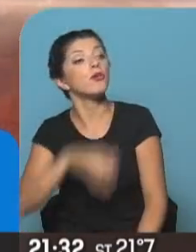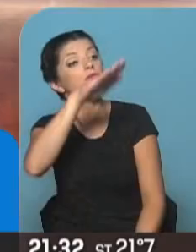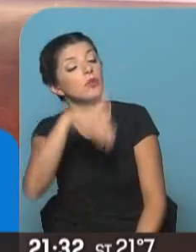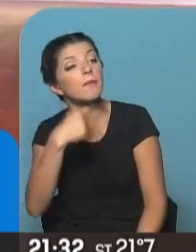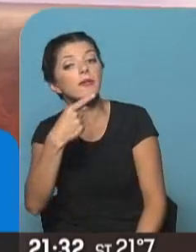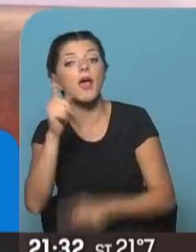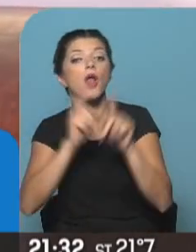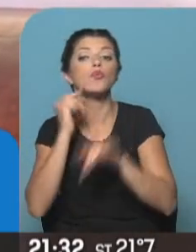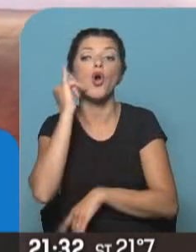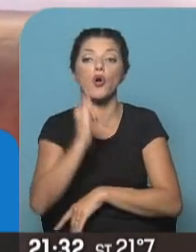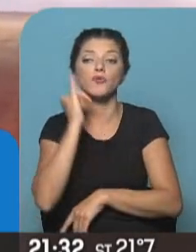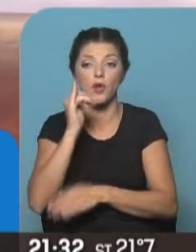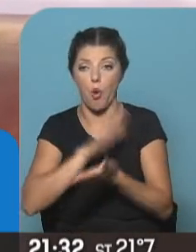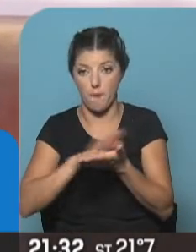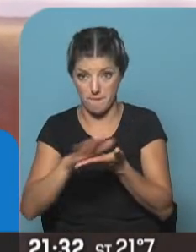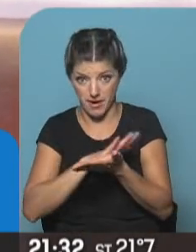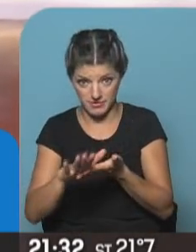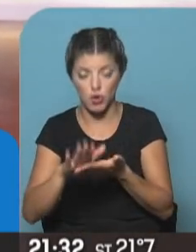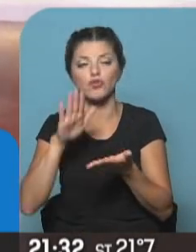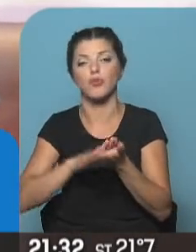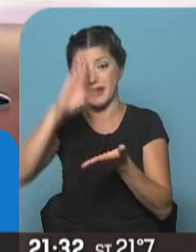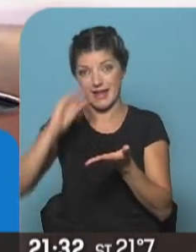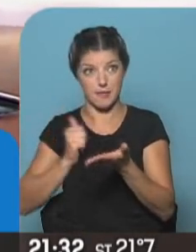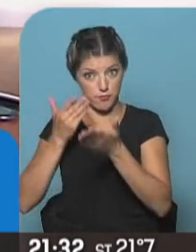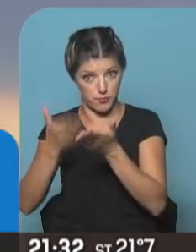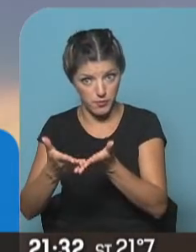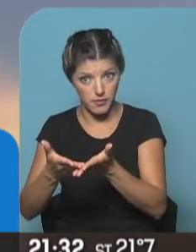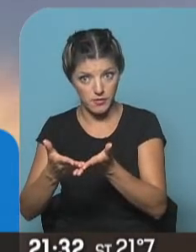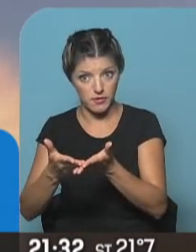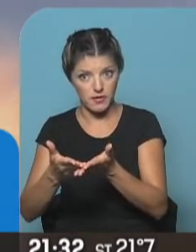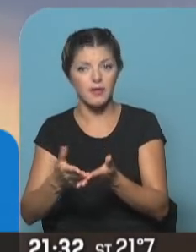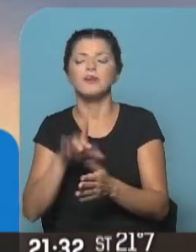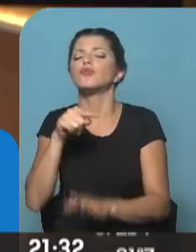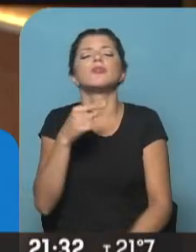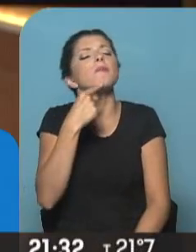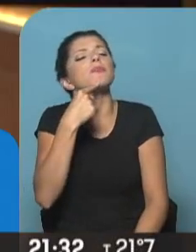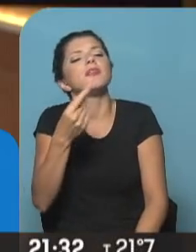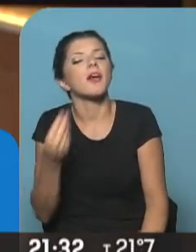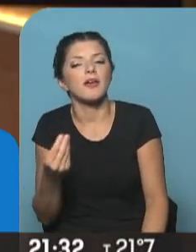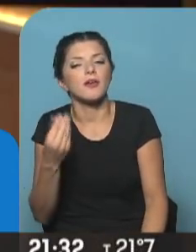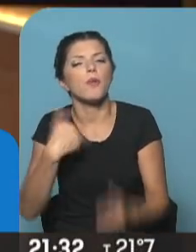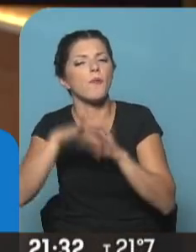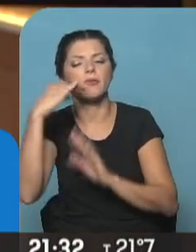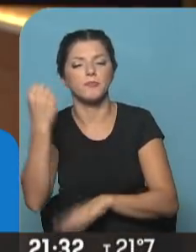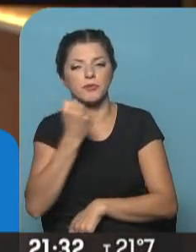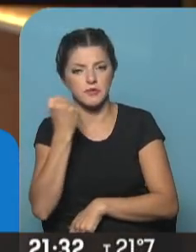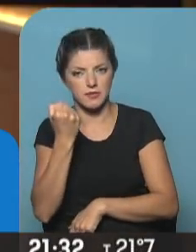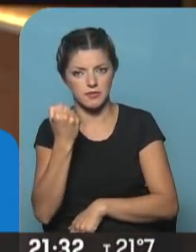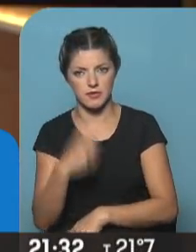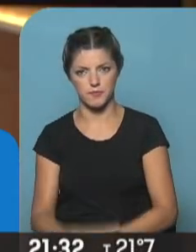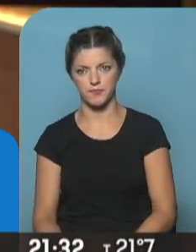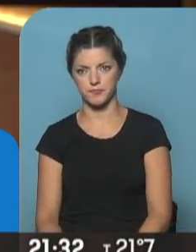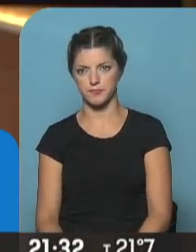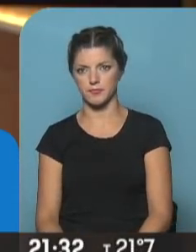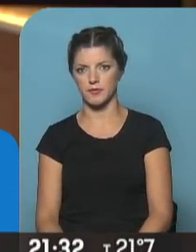algunos consejos básicos de qué hay que hacer con las Fuerzas Armadas? Lo principal que diría, ¿qué sería? Yo creo que lo que tenemos que tomar